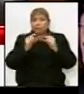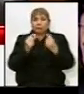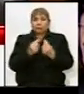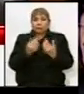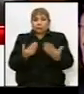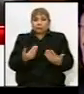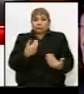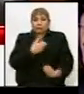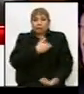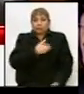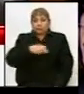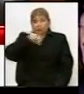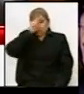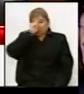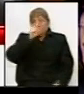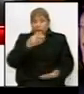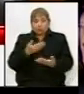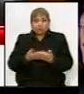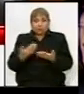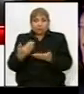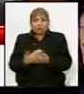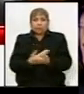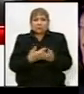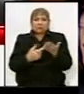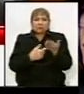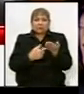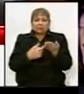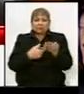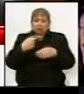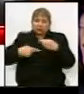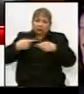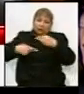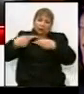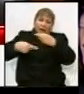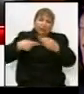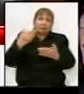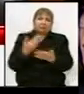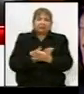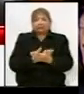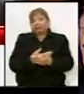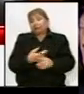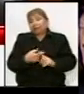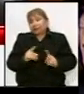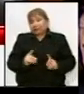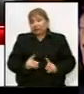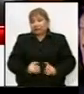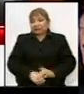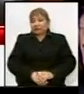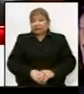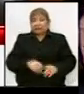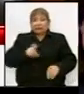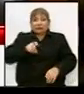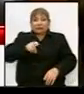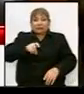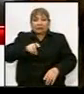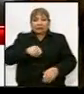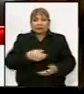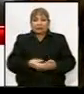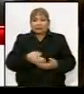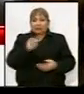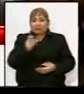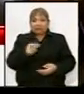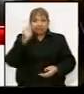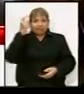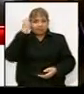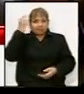para tumbarnos la tecnología avanza a todos los días y necesitamos gente que esté